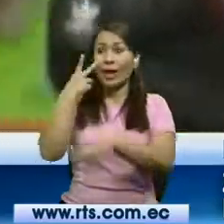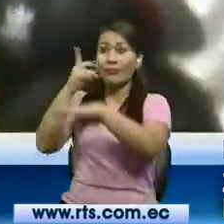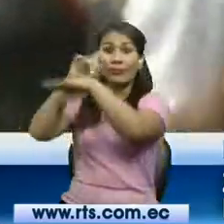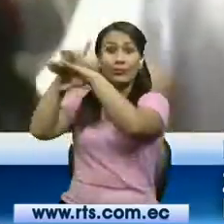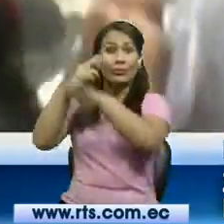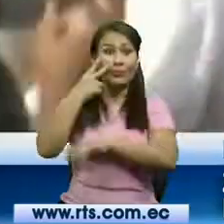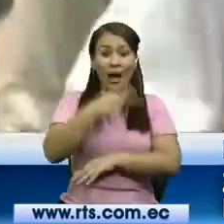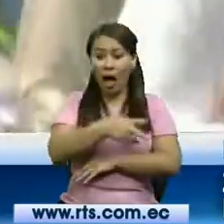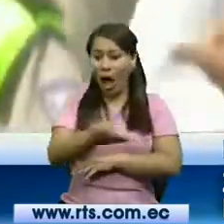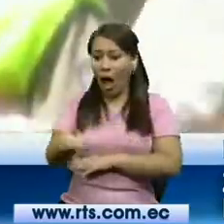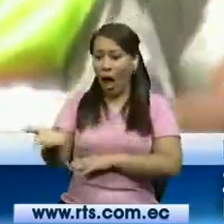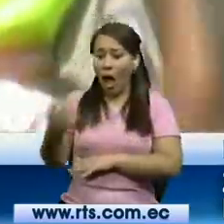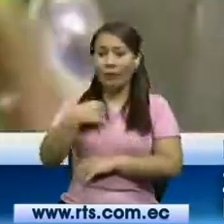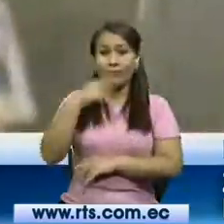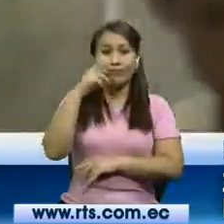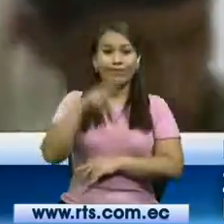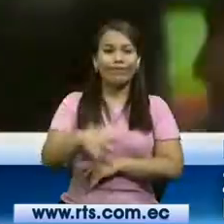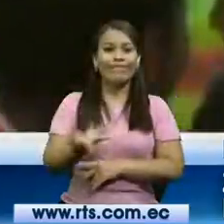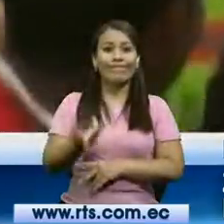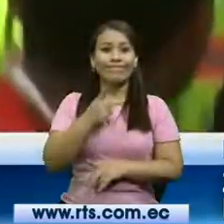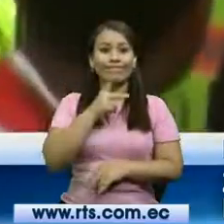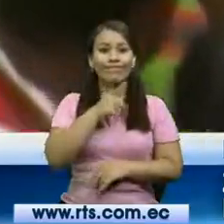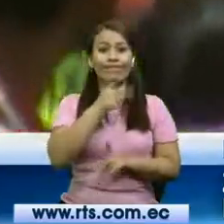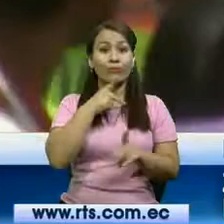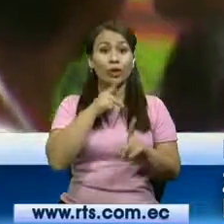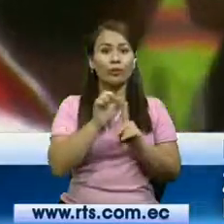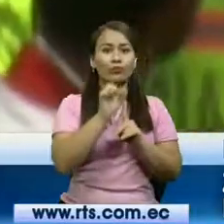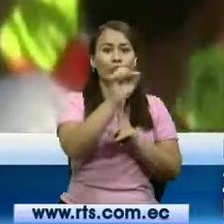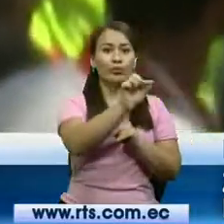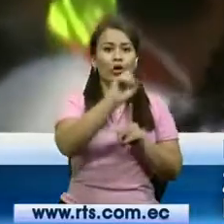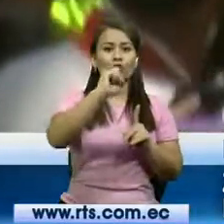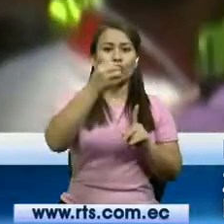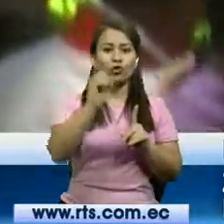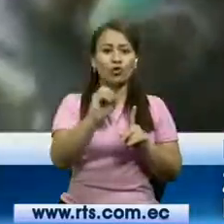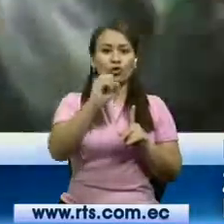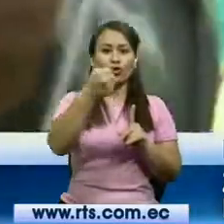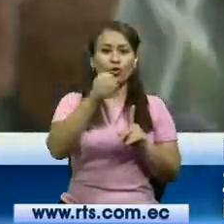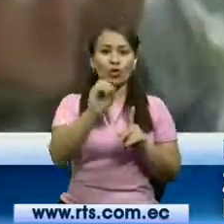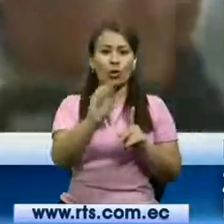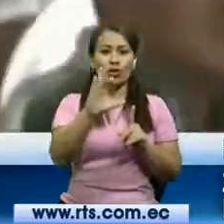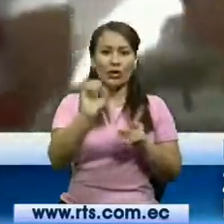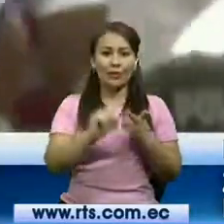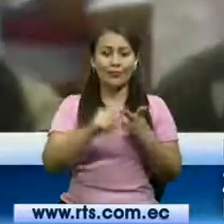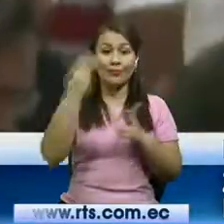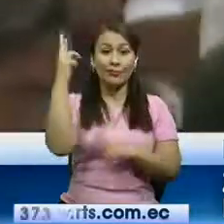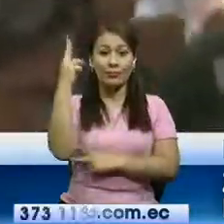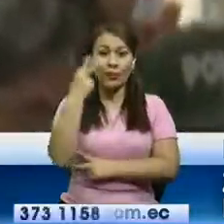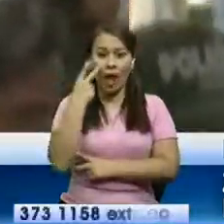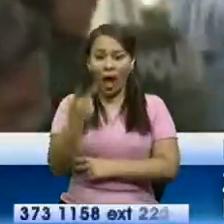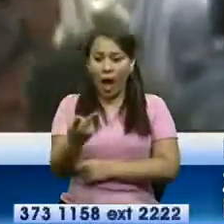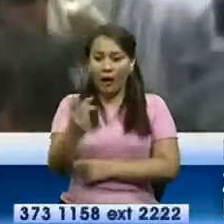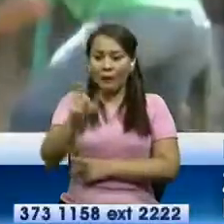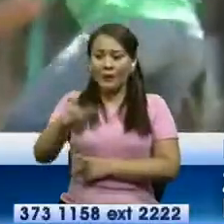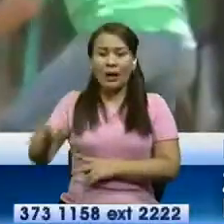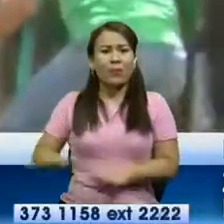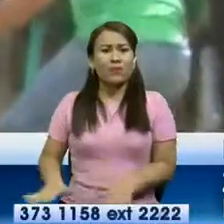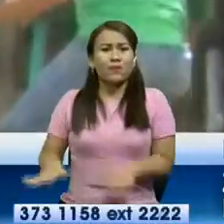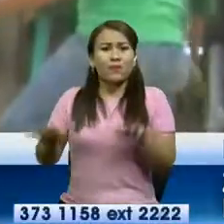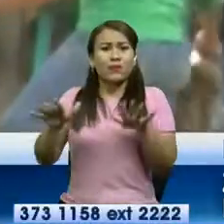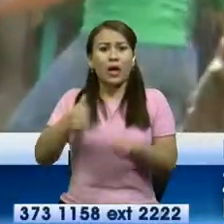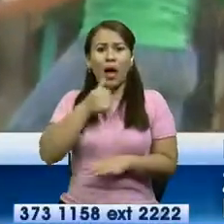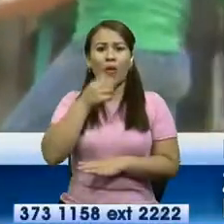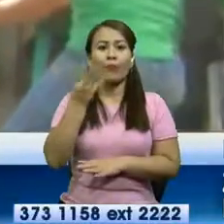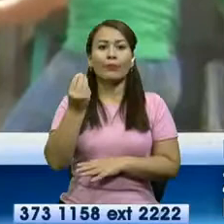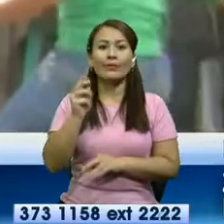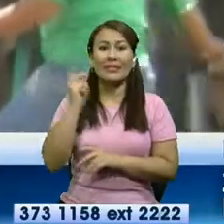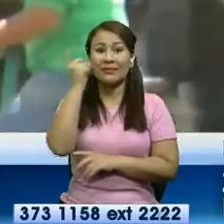dirigió hasta la parroquia San Pablo de Puerto Viejo y el sitio Sosote de Rocafuerte, donde constató a las personas que siguen inundadas y afectadas